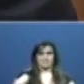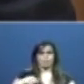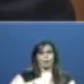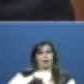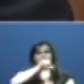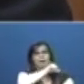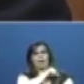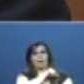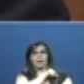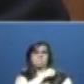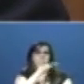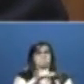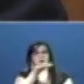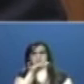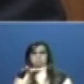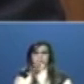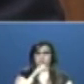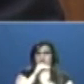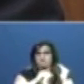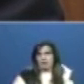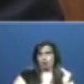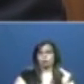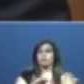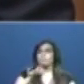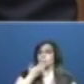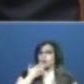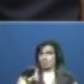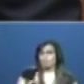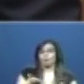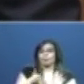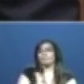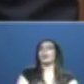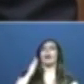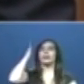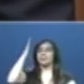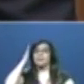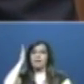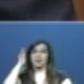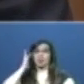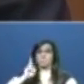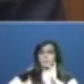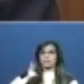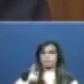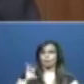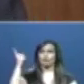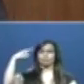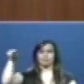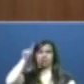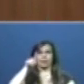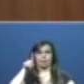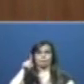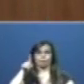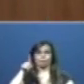tasas relativamente más bajas lo que explica por ejemplo que navarra y país Vasco hayan sufrido